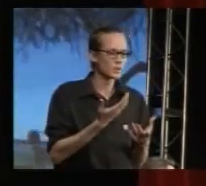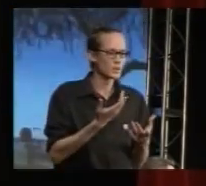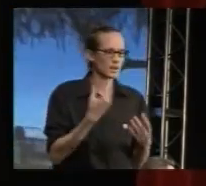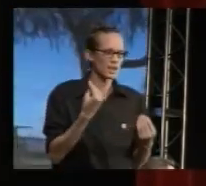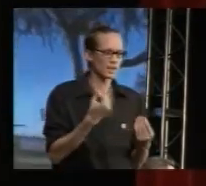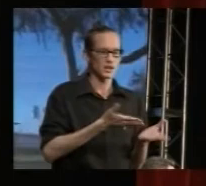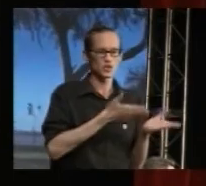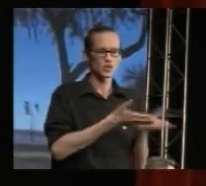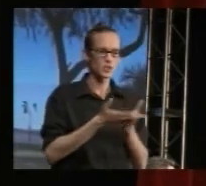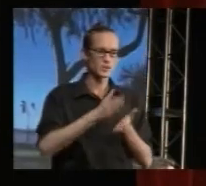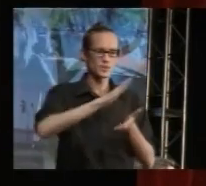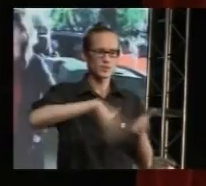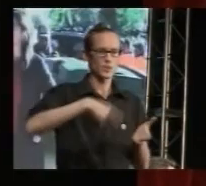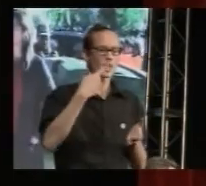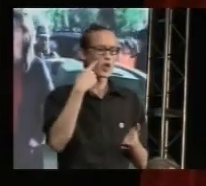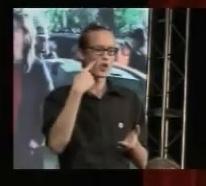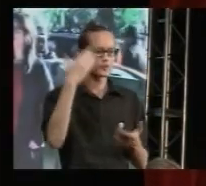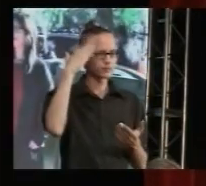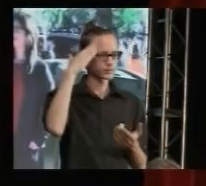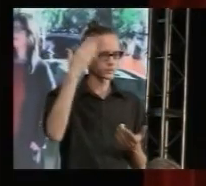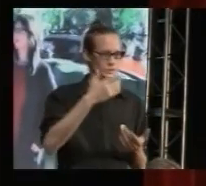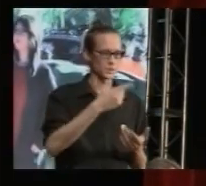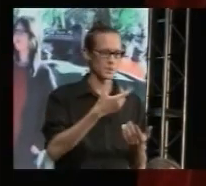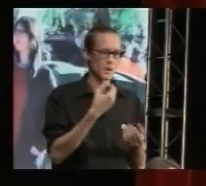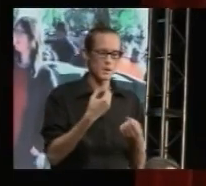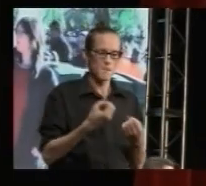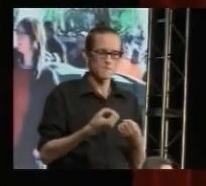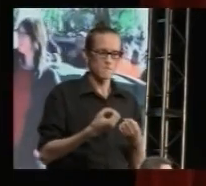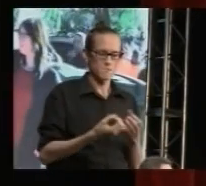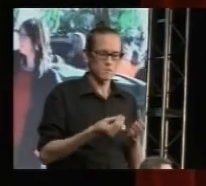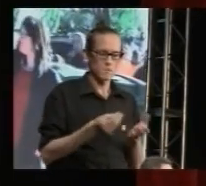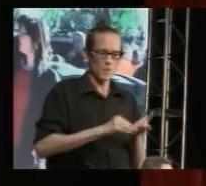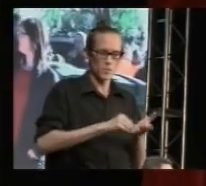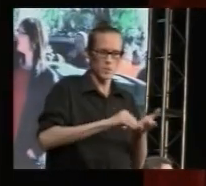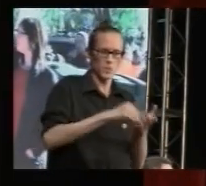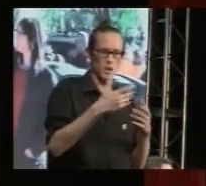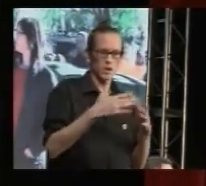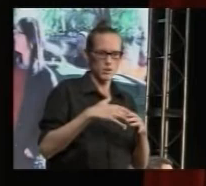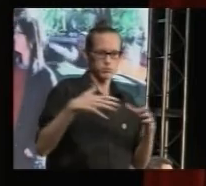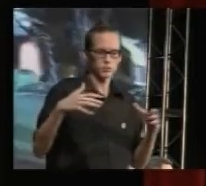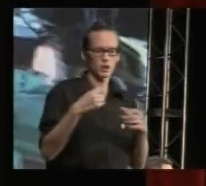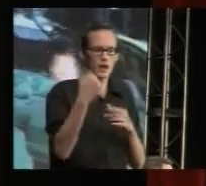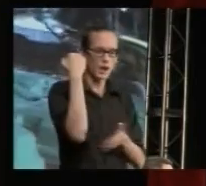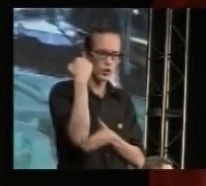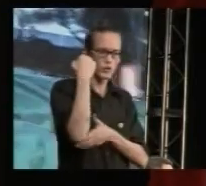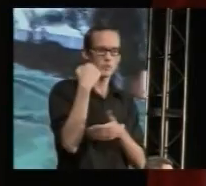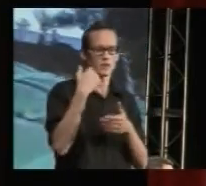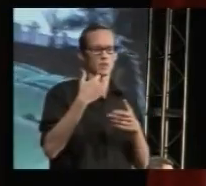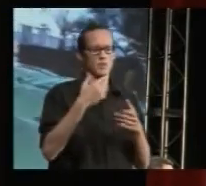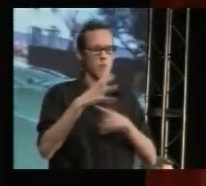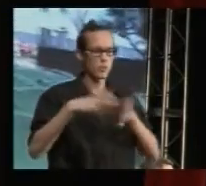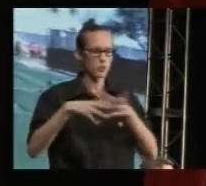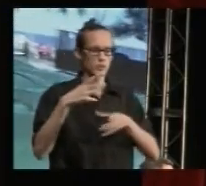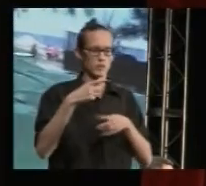basados en el conocimiento para aumentar la productividad y el crecimiento global de la economía paranaense. Estos productos